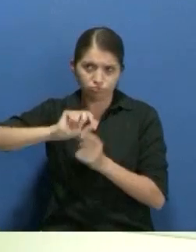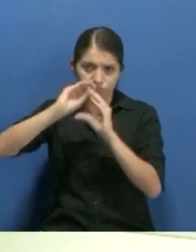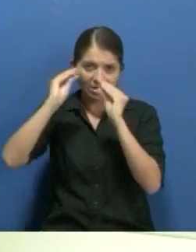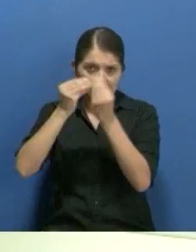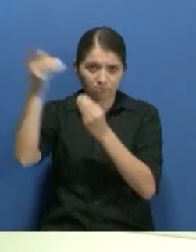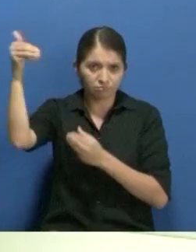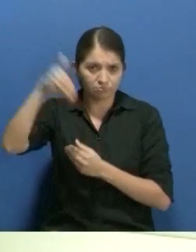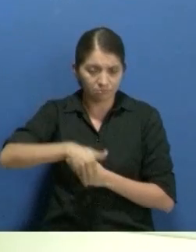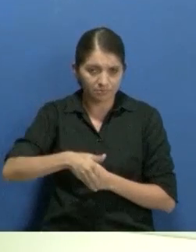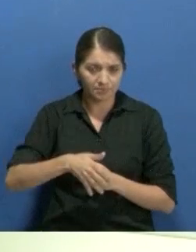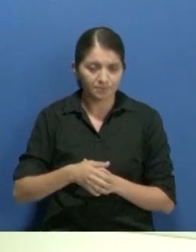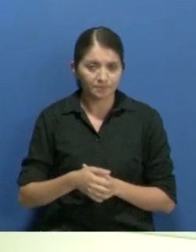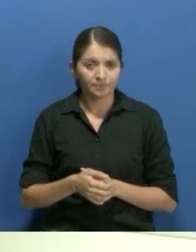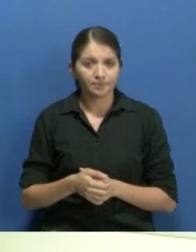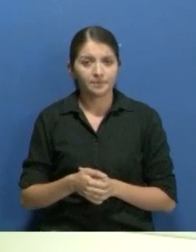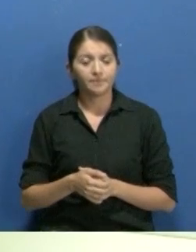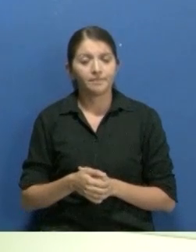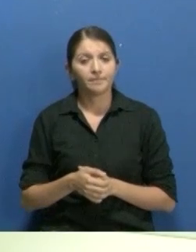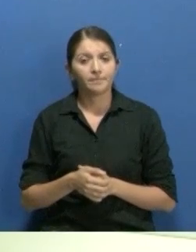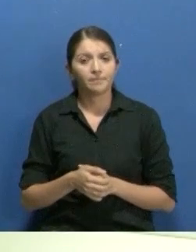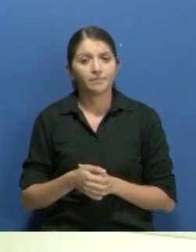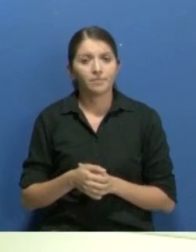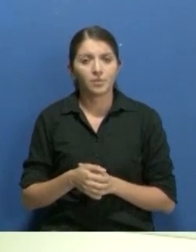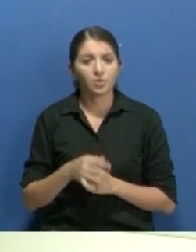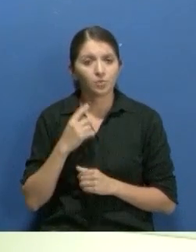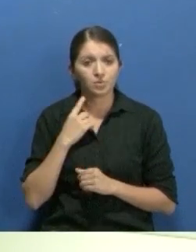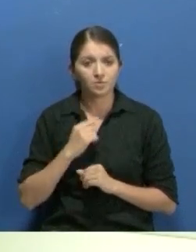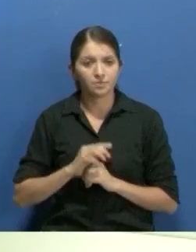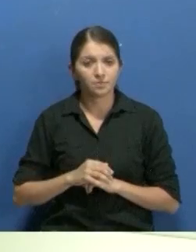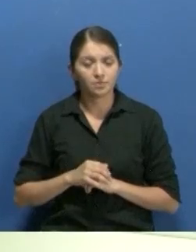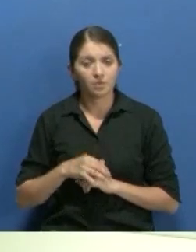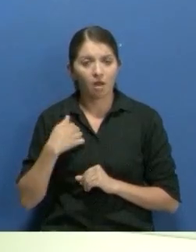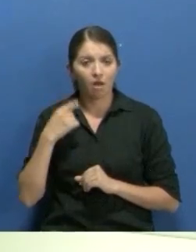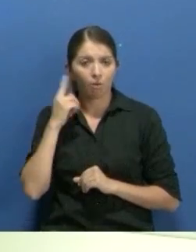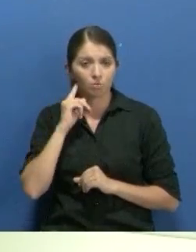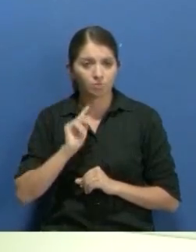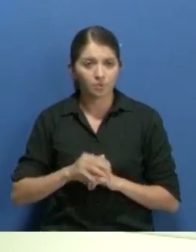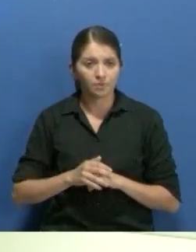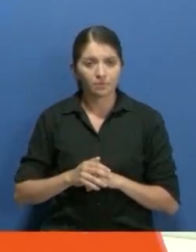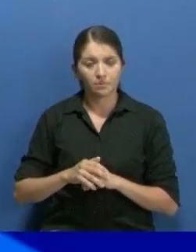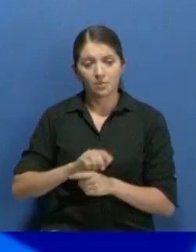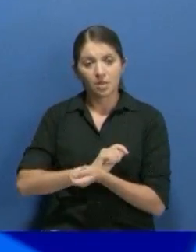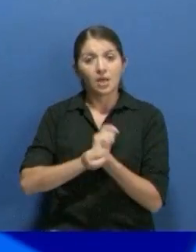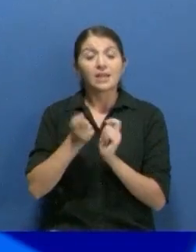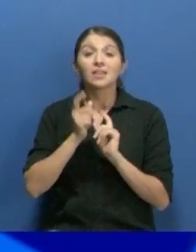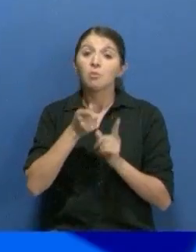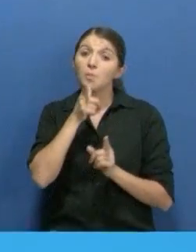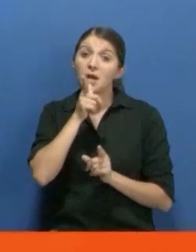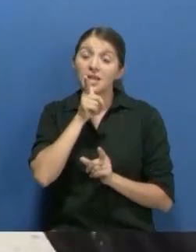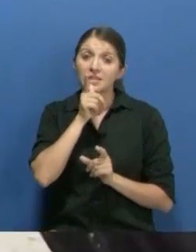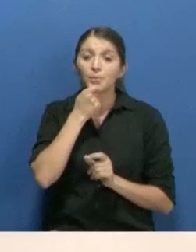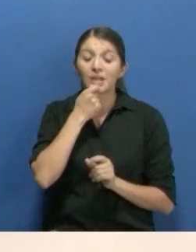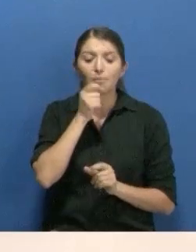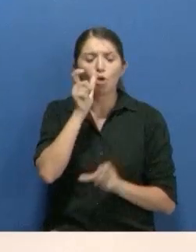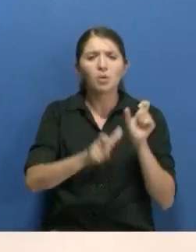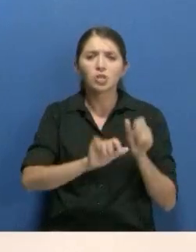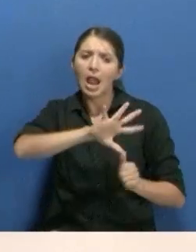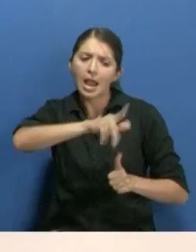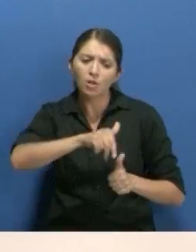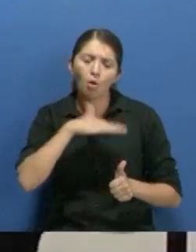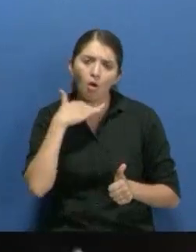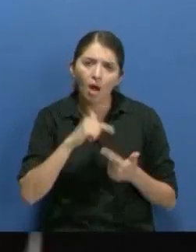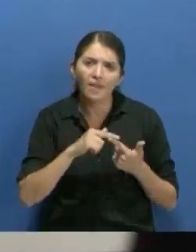bastante difundida también mediáticamente tuvo que ver con la creación de un centro de detención para personas migrantes que estuvieran en